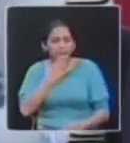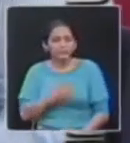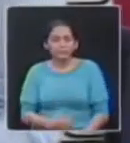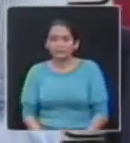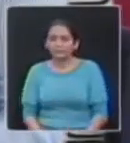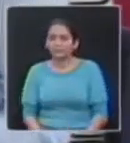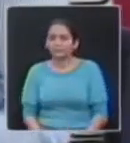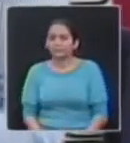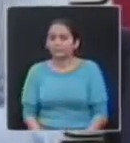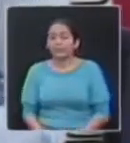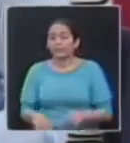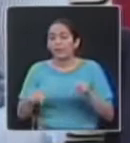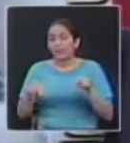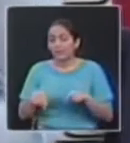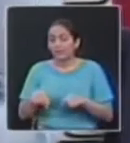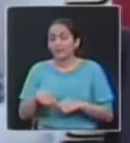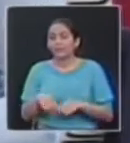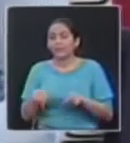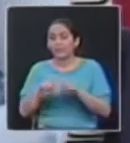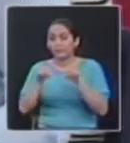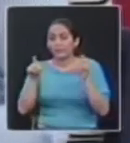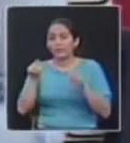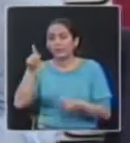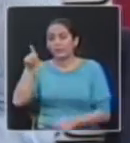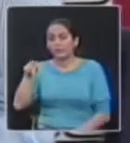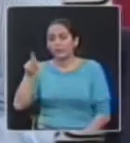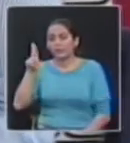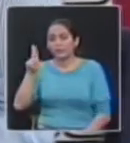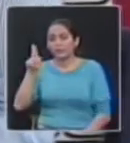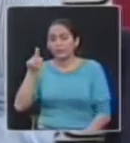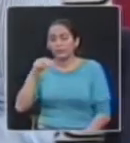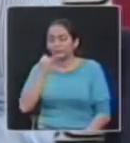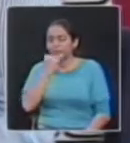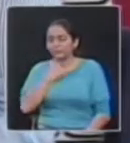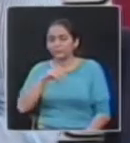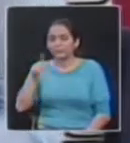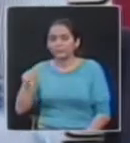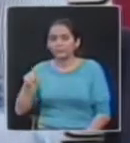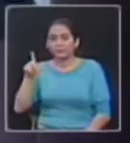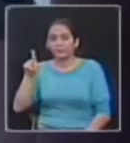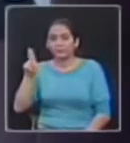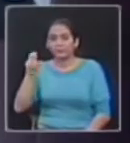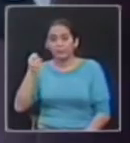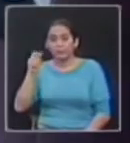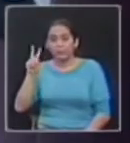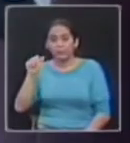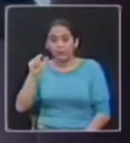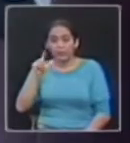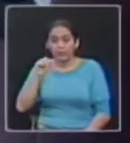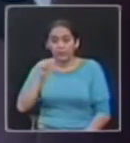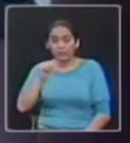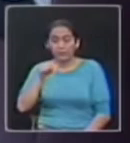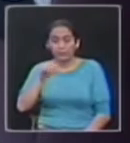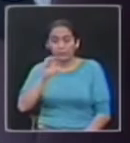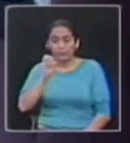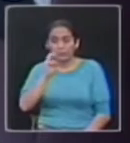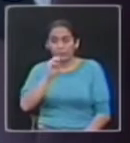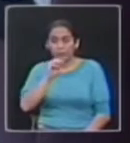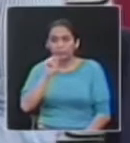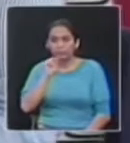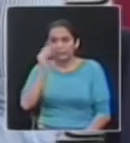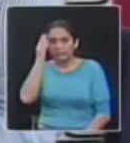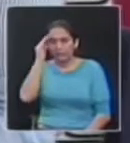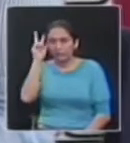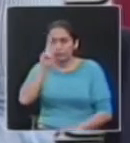estamos enfocados a todos en ayudarles a buscar este anhelo, que es una vivienda, un alquiler, una oficina, lo primero que hacen es buscar